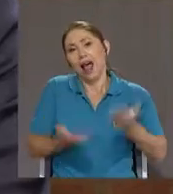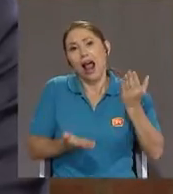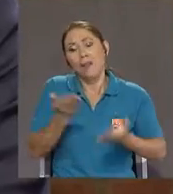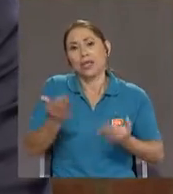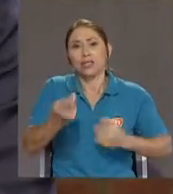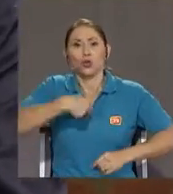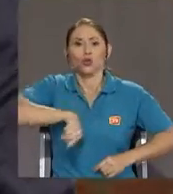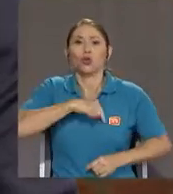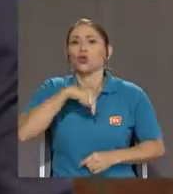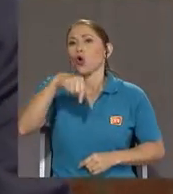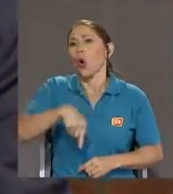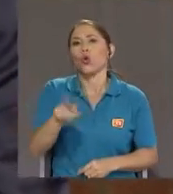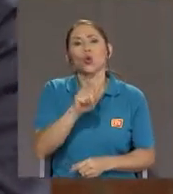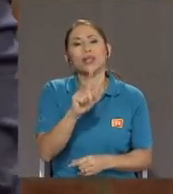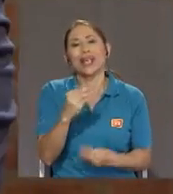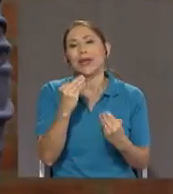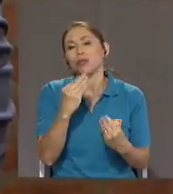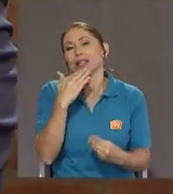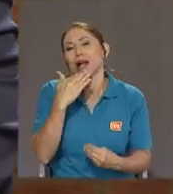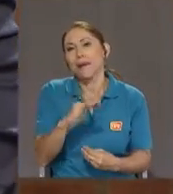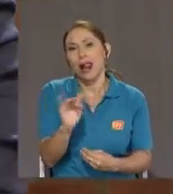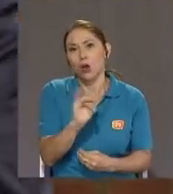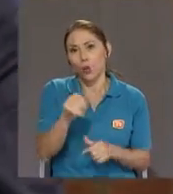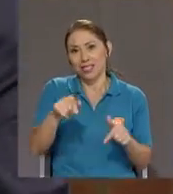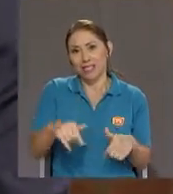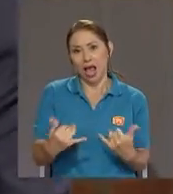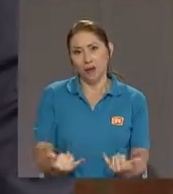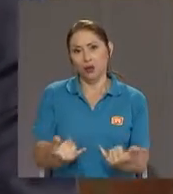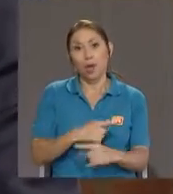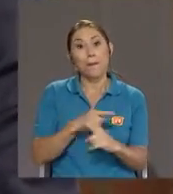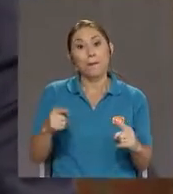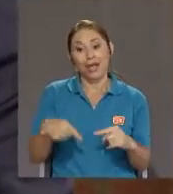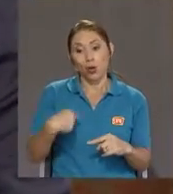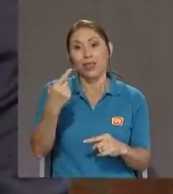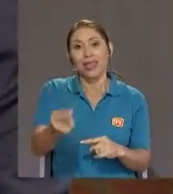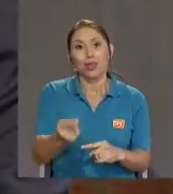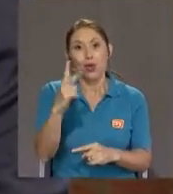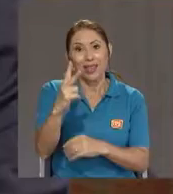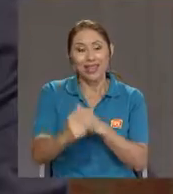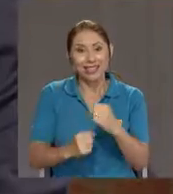hoy tan mal como estamos, pero dentro de 3 años ya estaríamos otra vez ahí.